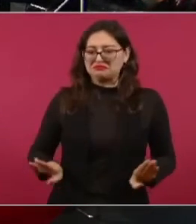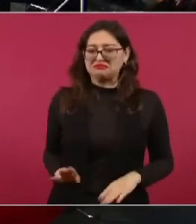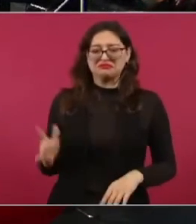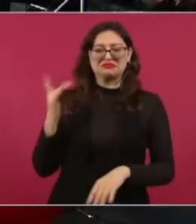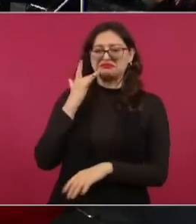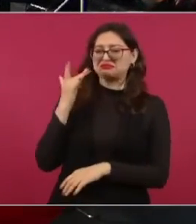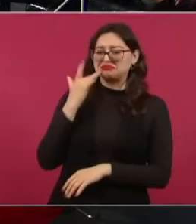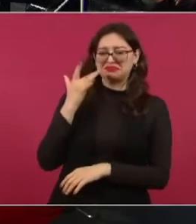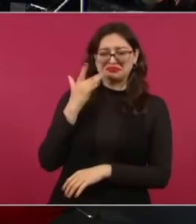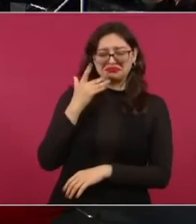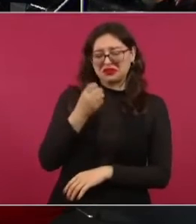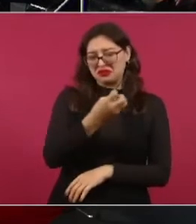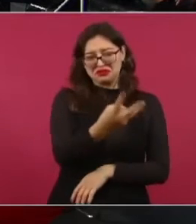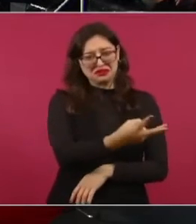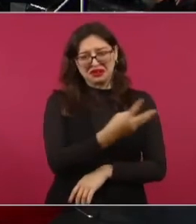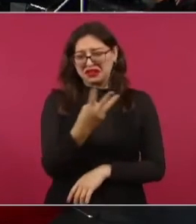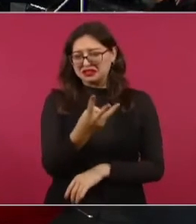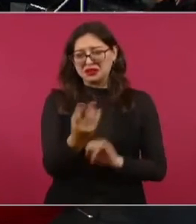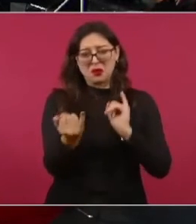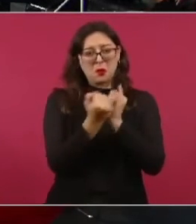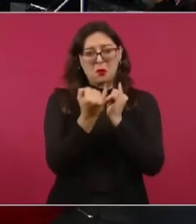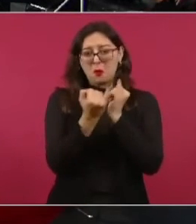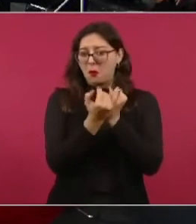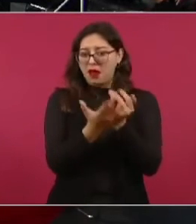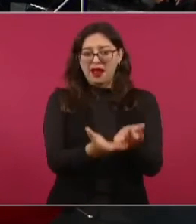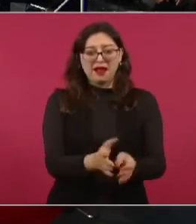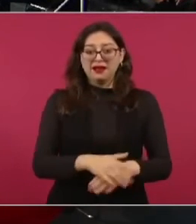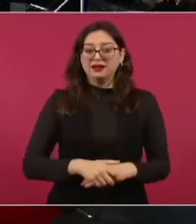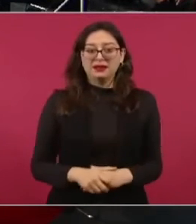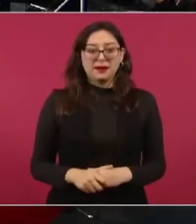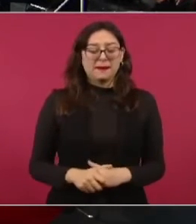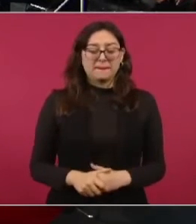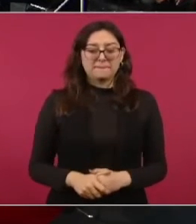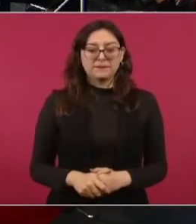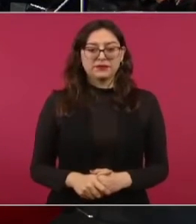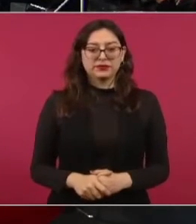Sí. Ahí está, mira.